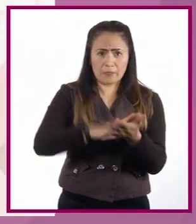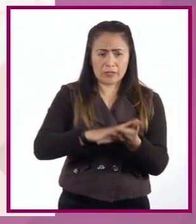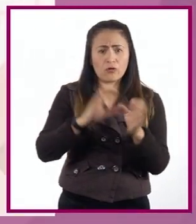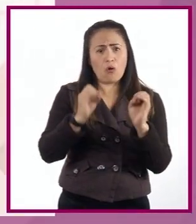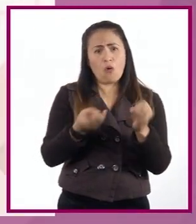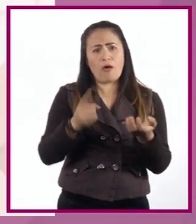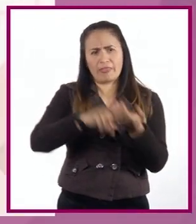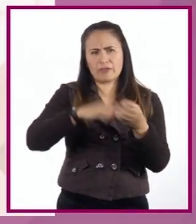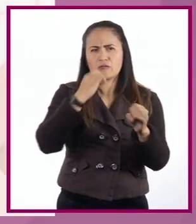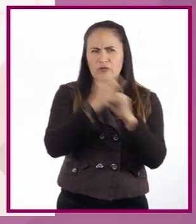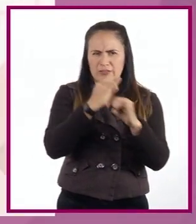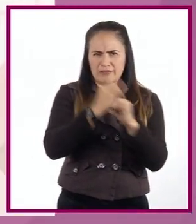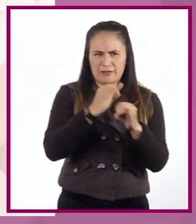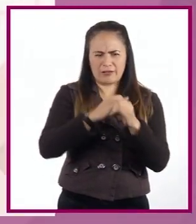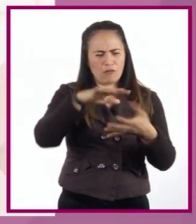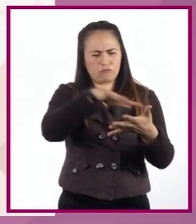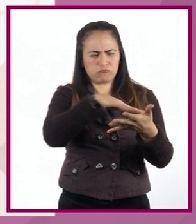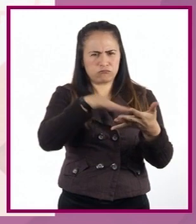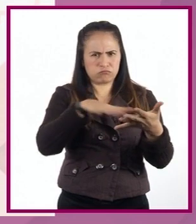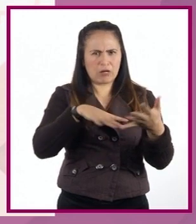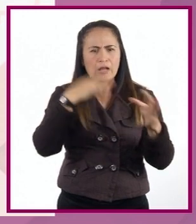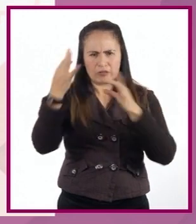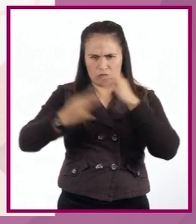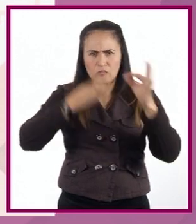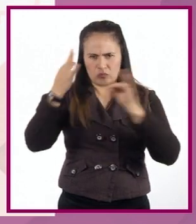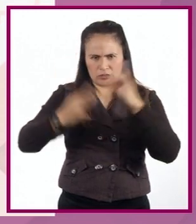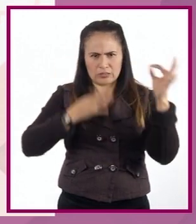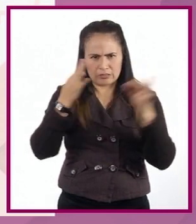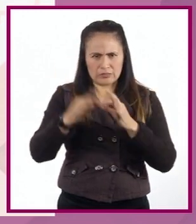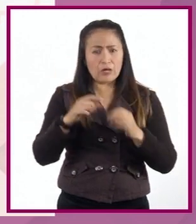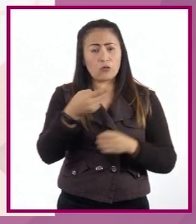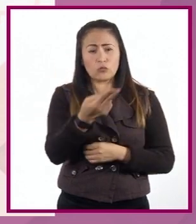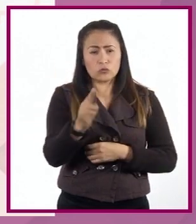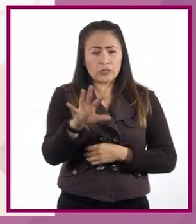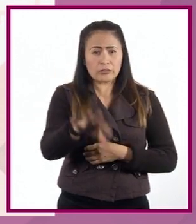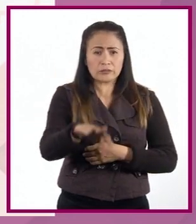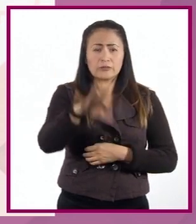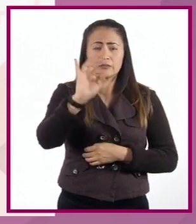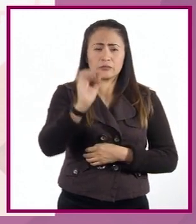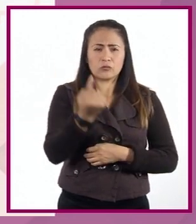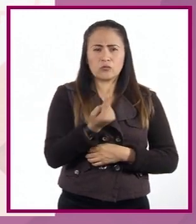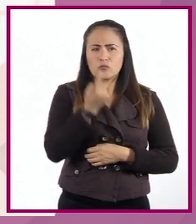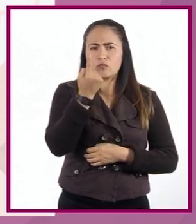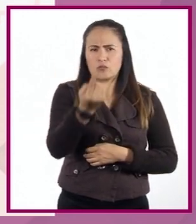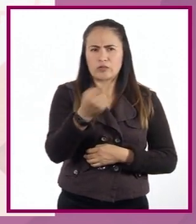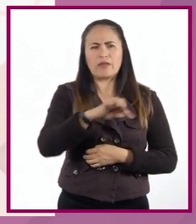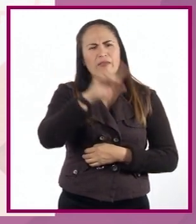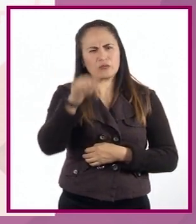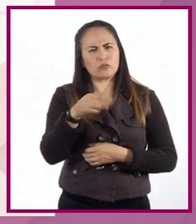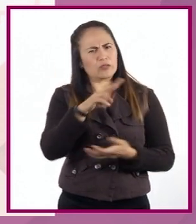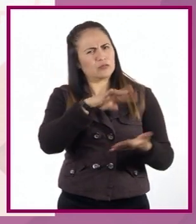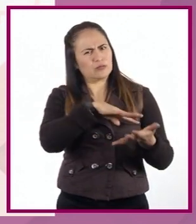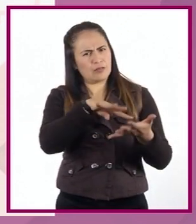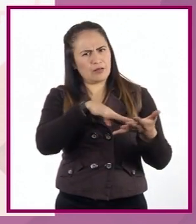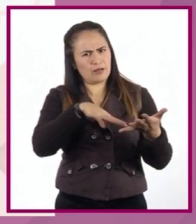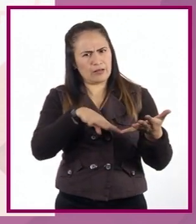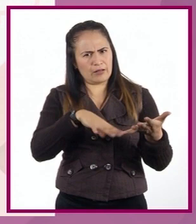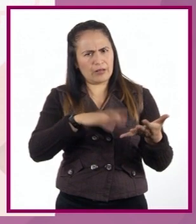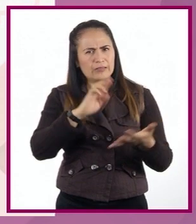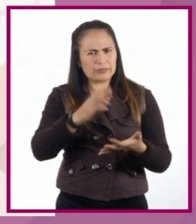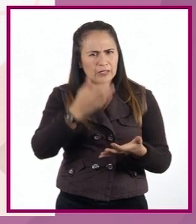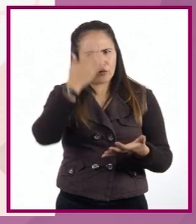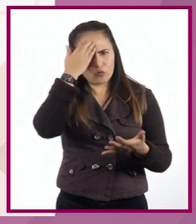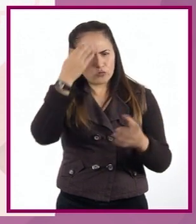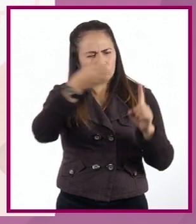electrónicos notas informativas sobre una noticia. Elijan una nota informativa y léanla. Reconozcan